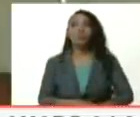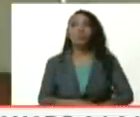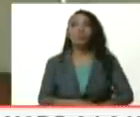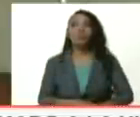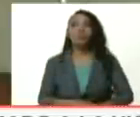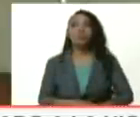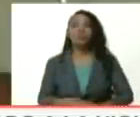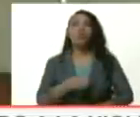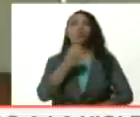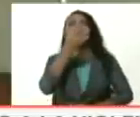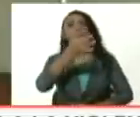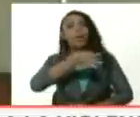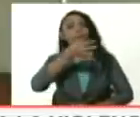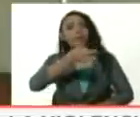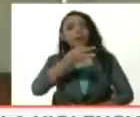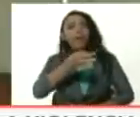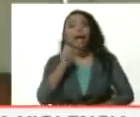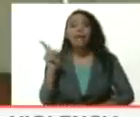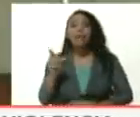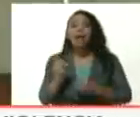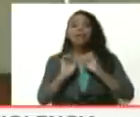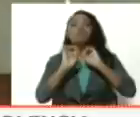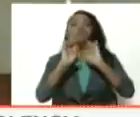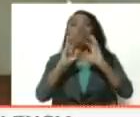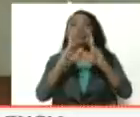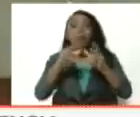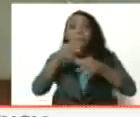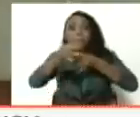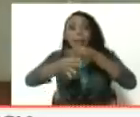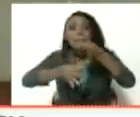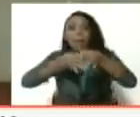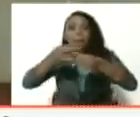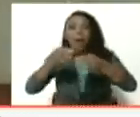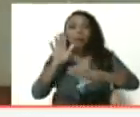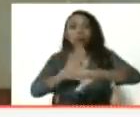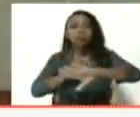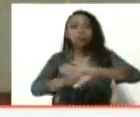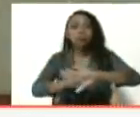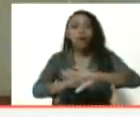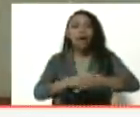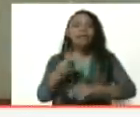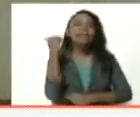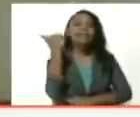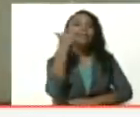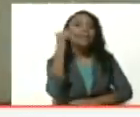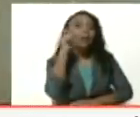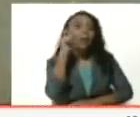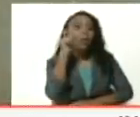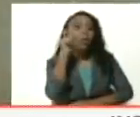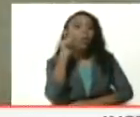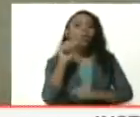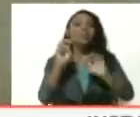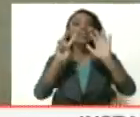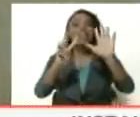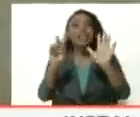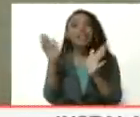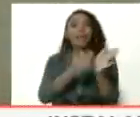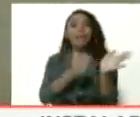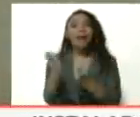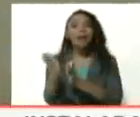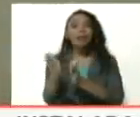Muy buenas tardes. Esta es una declaración sobre los hechos ocurridos el sábado 7